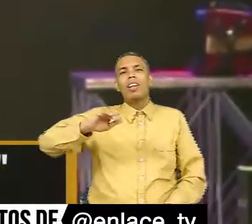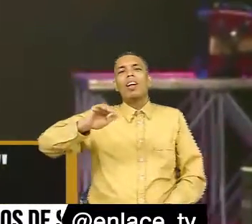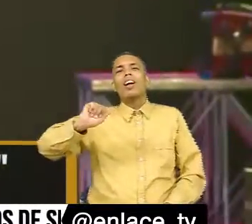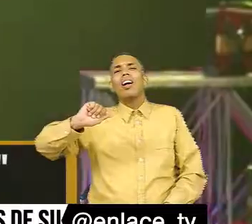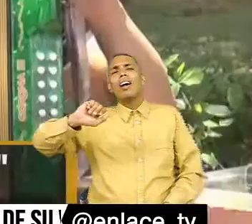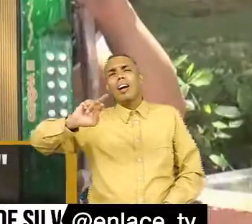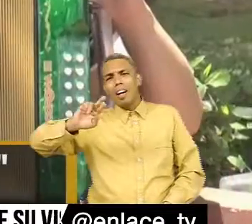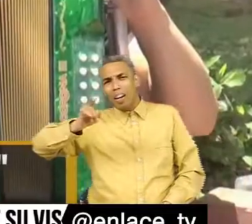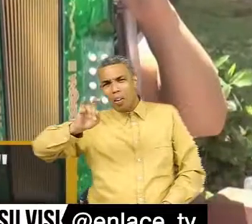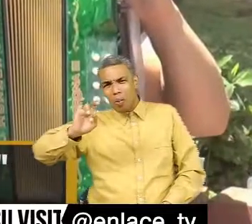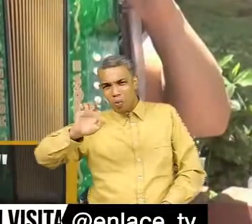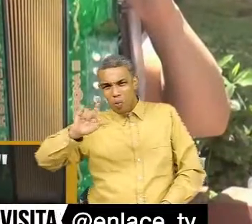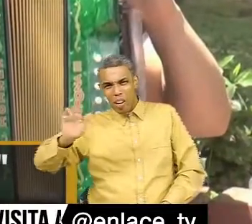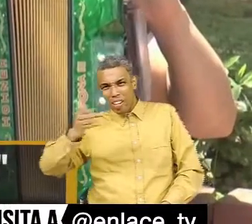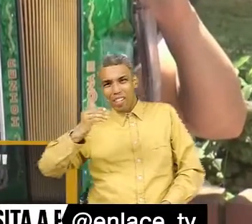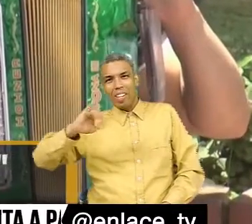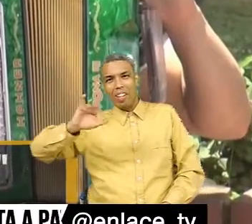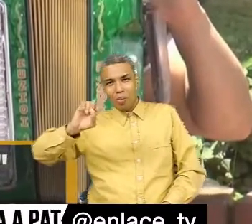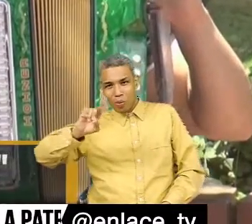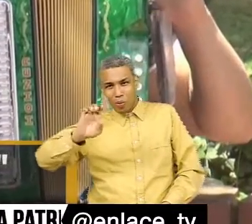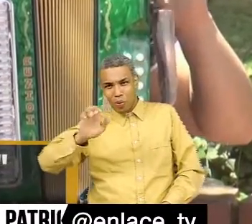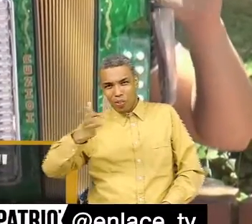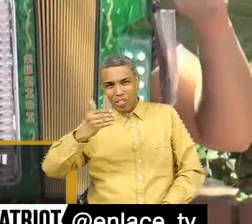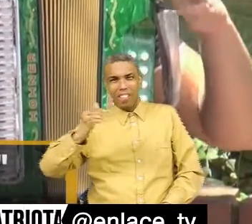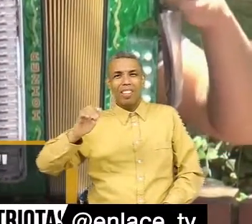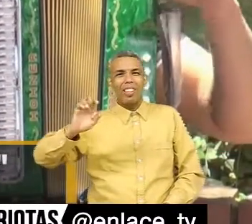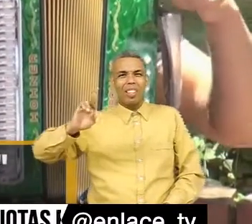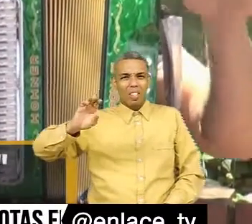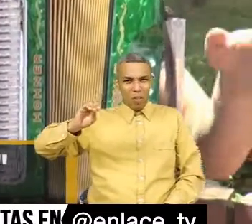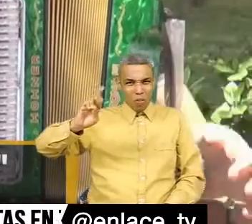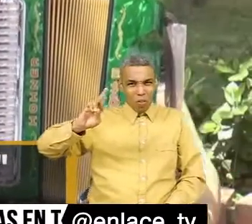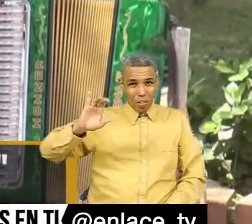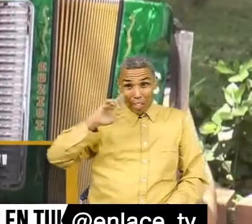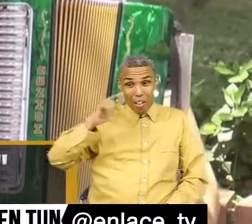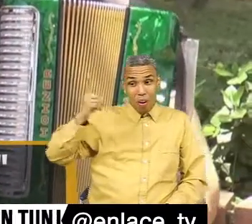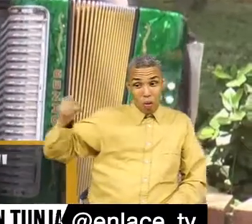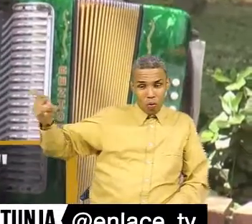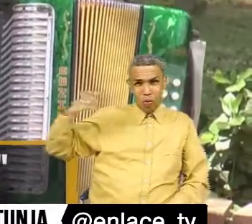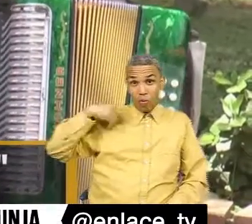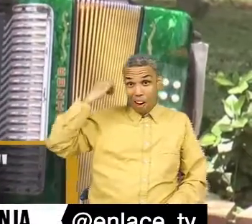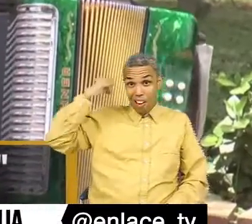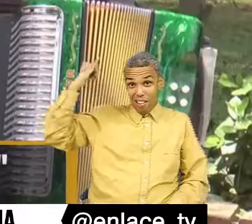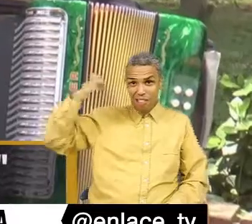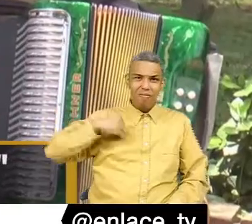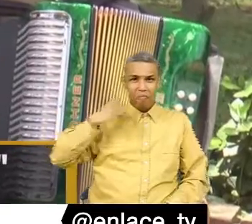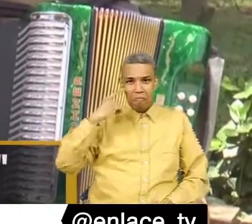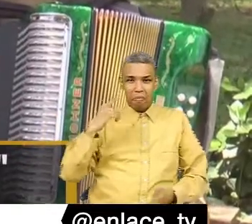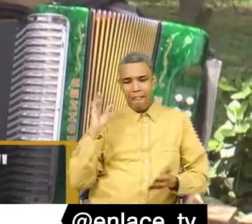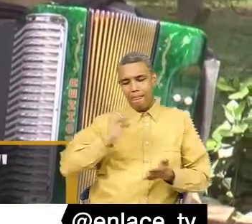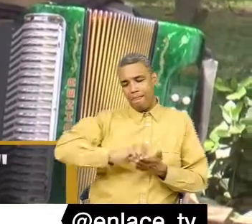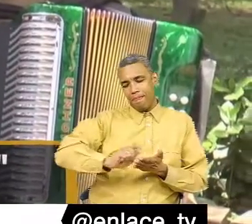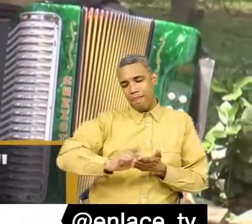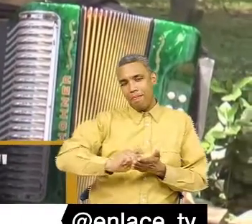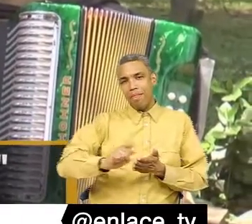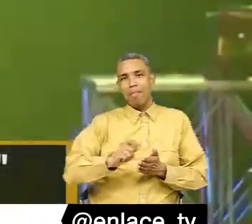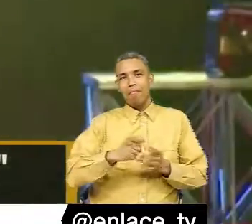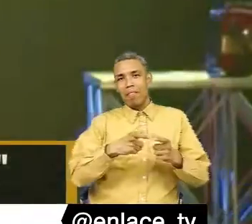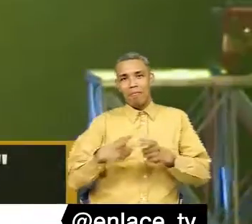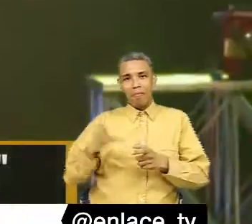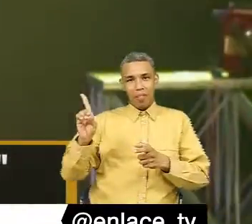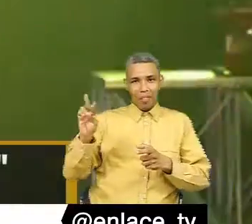entre otros. Y bueno, nuevos proyectos, nuevas sorpresas para toda la gente que les gusta el vallenato y todos los seguidores de